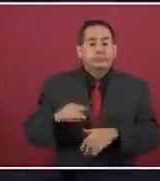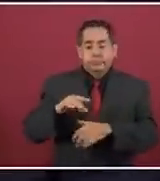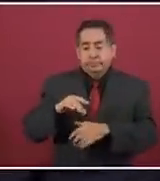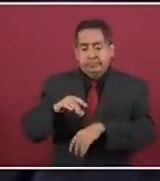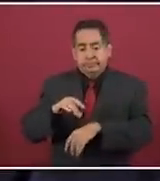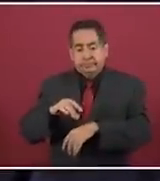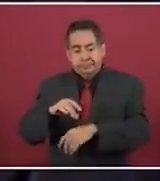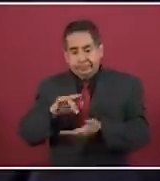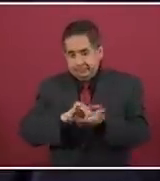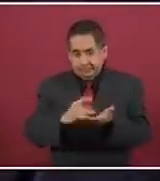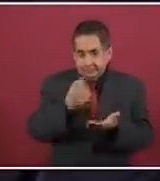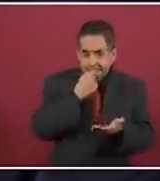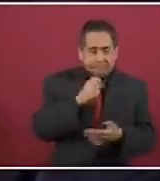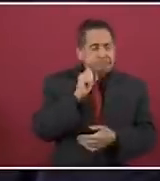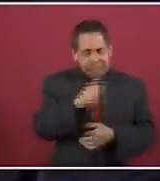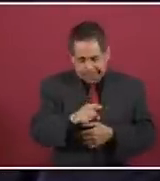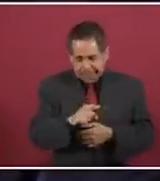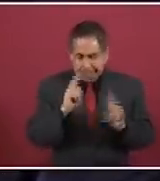y así otros